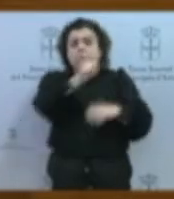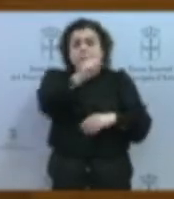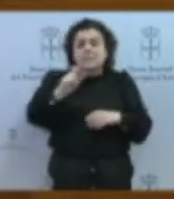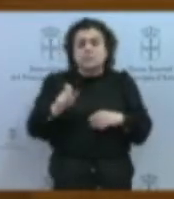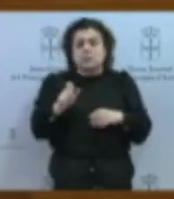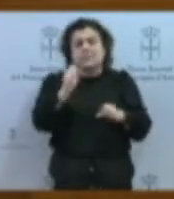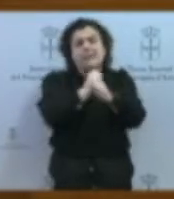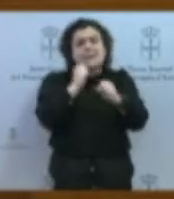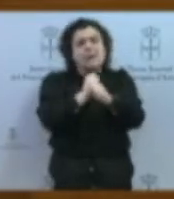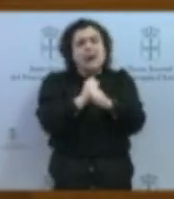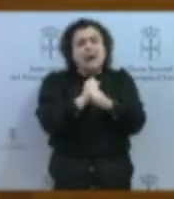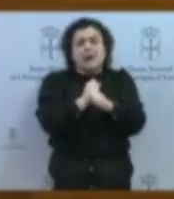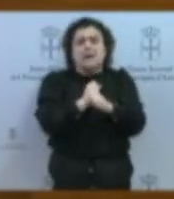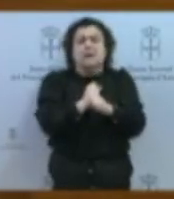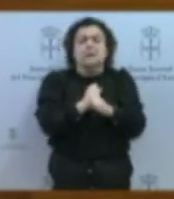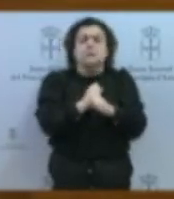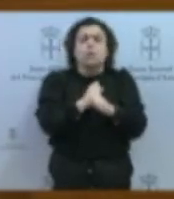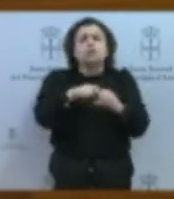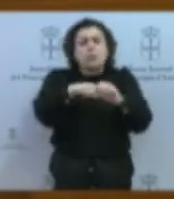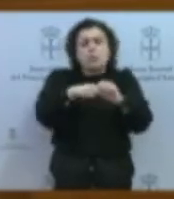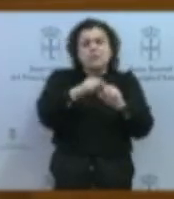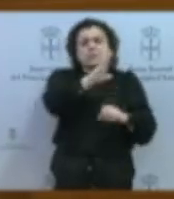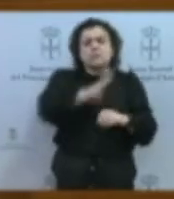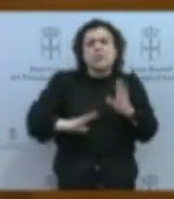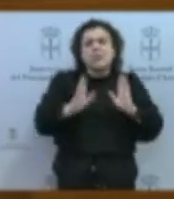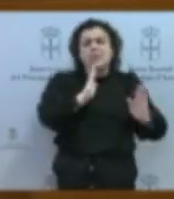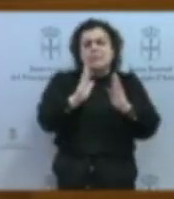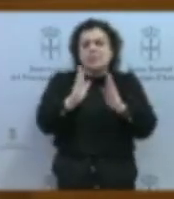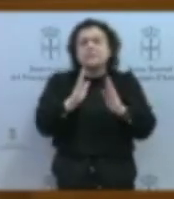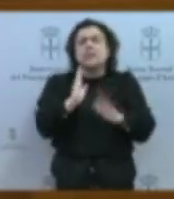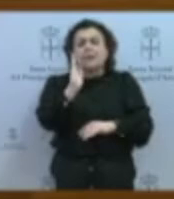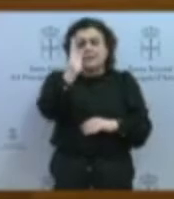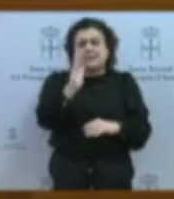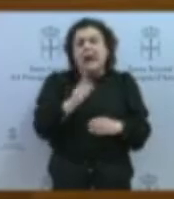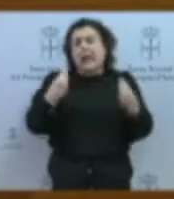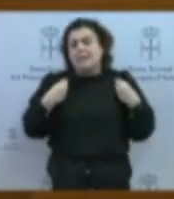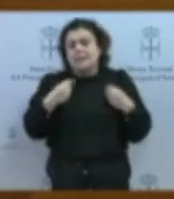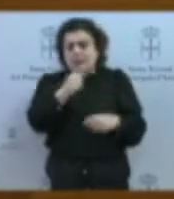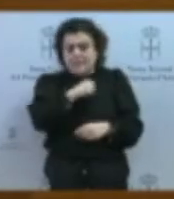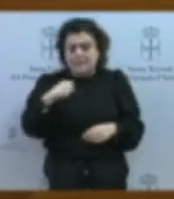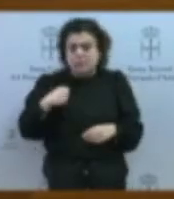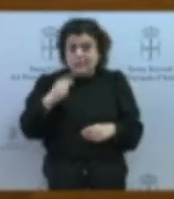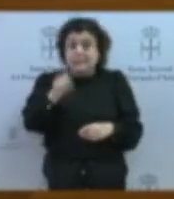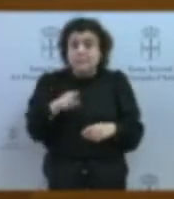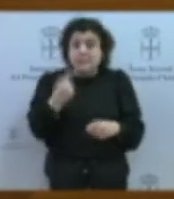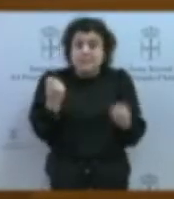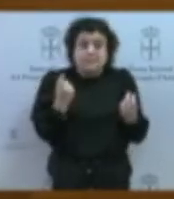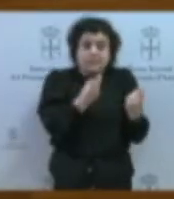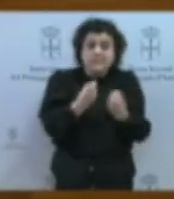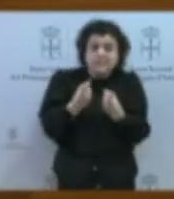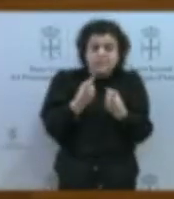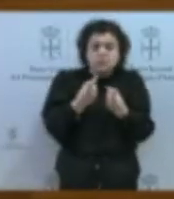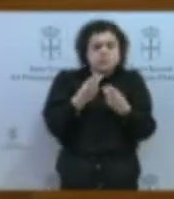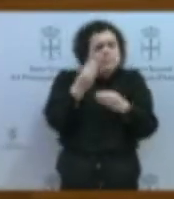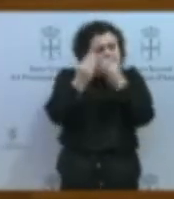está dificultando su vida personal. También habría que darle una vuelta y repensar cuánto ha de contar